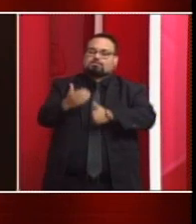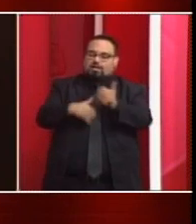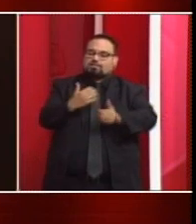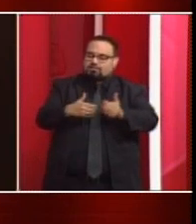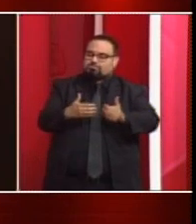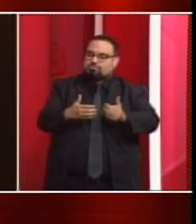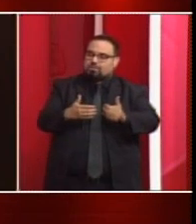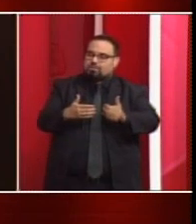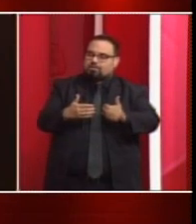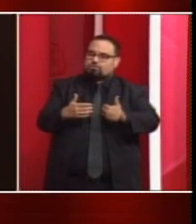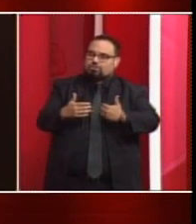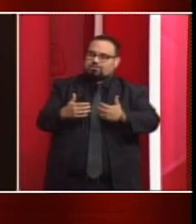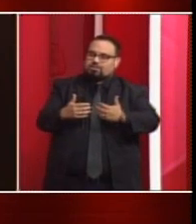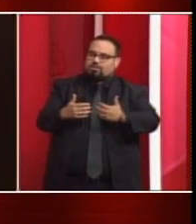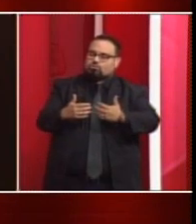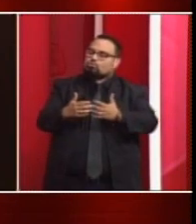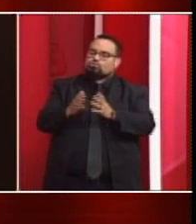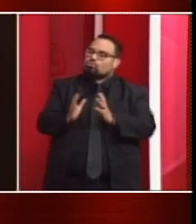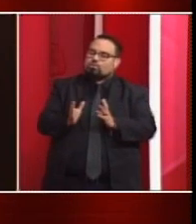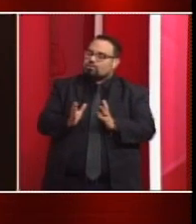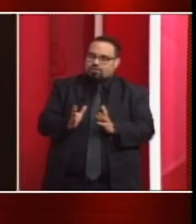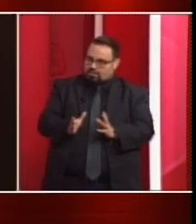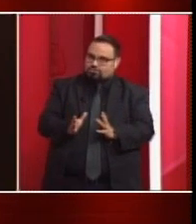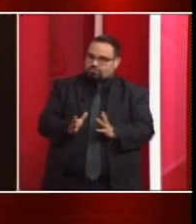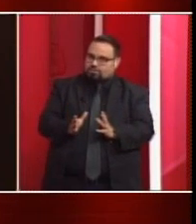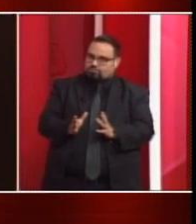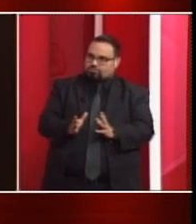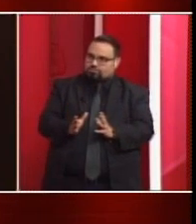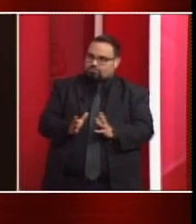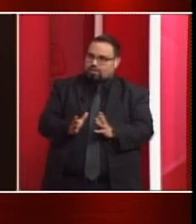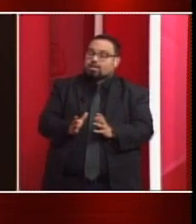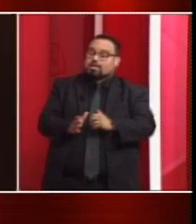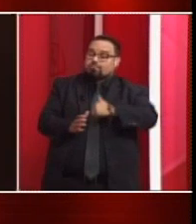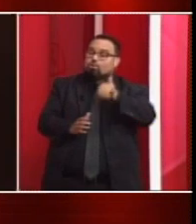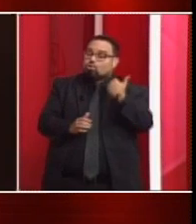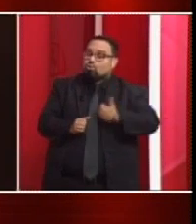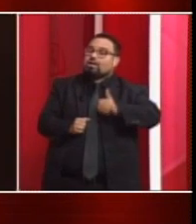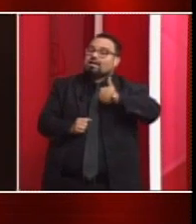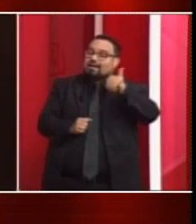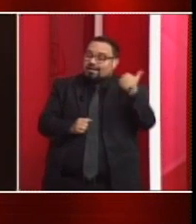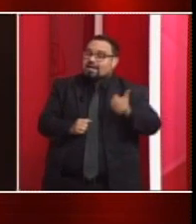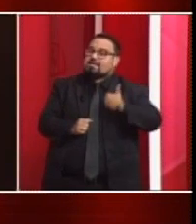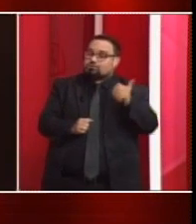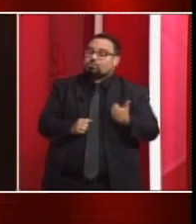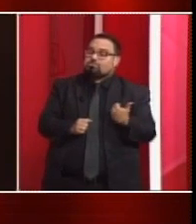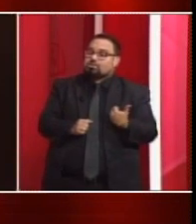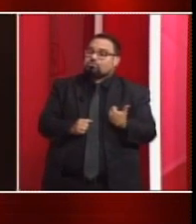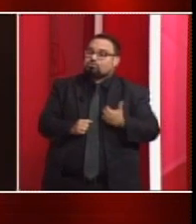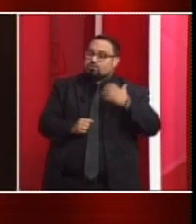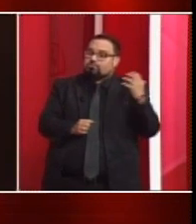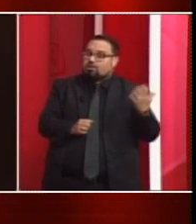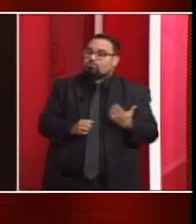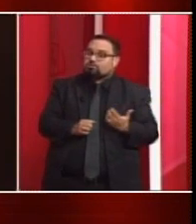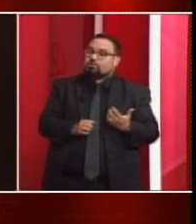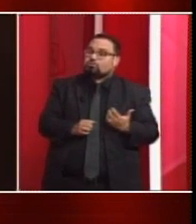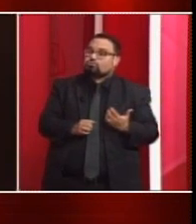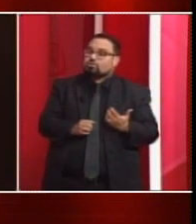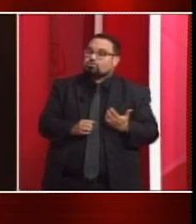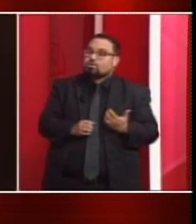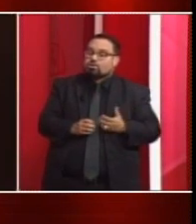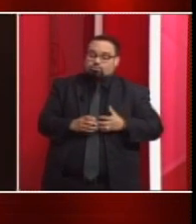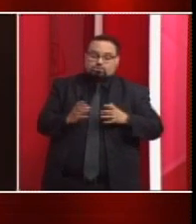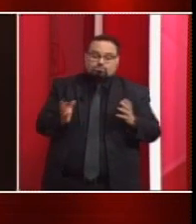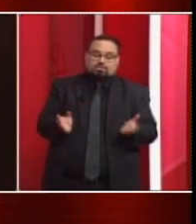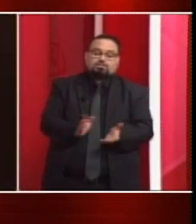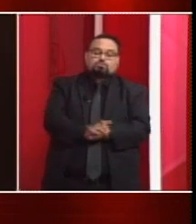general trae estas primeras reacciones que ya no son solo a nivel nacional, ¿no? Sino que involucra el relacionamiento de Guatemala con Estados